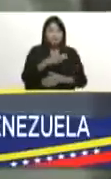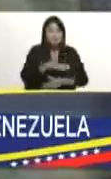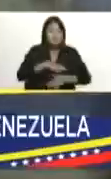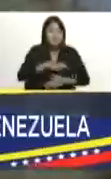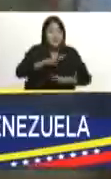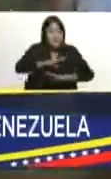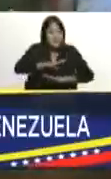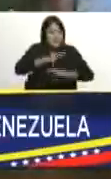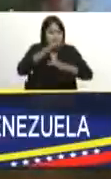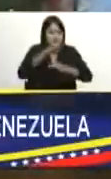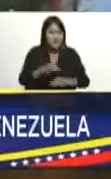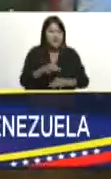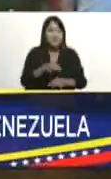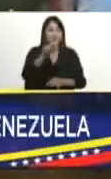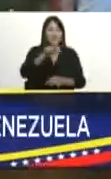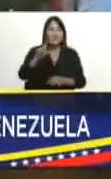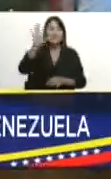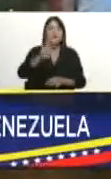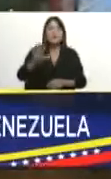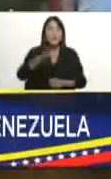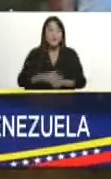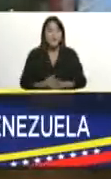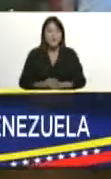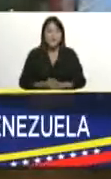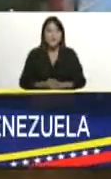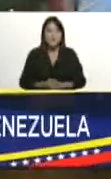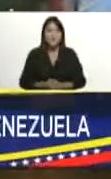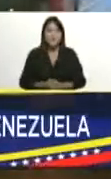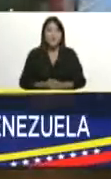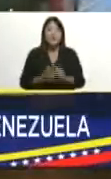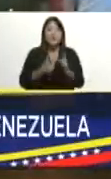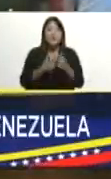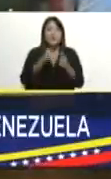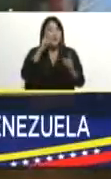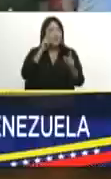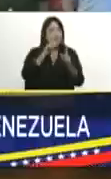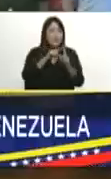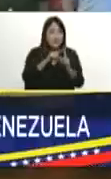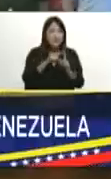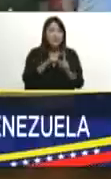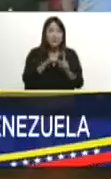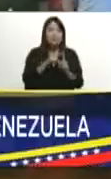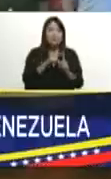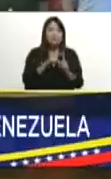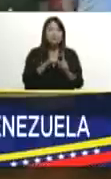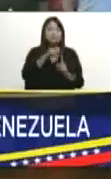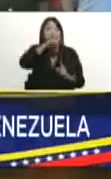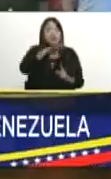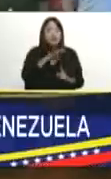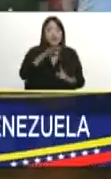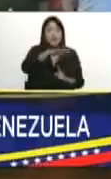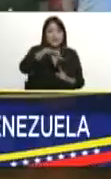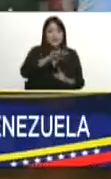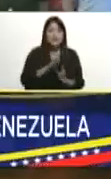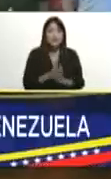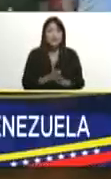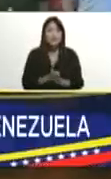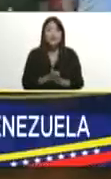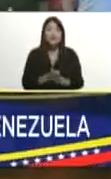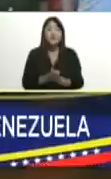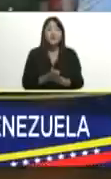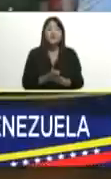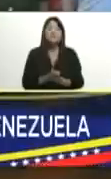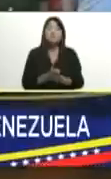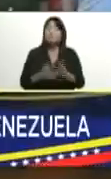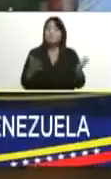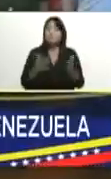social. Para alcanzar tan nefastos intereses, los enemigos históricos de la patria persisten en